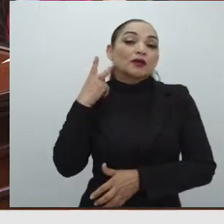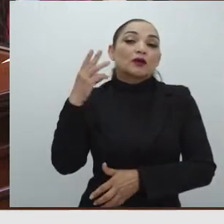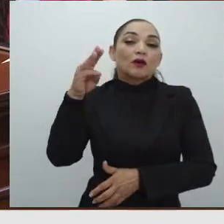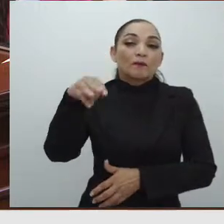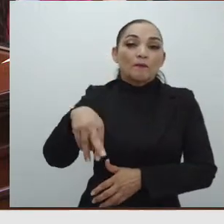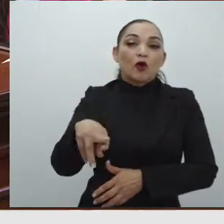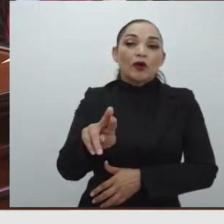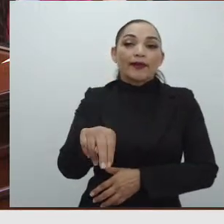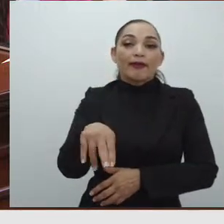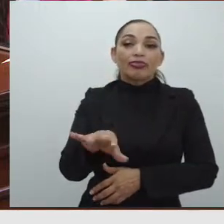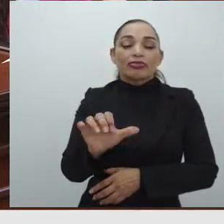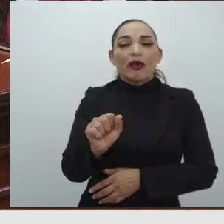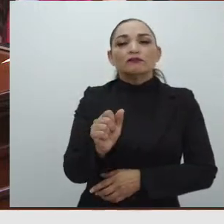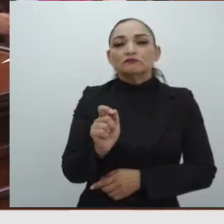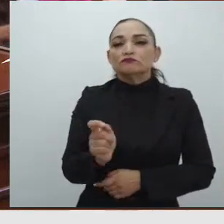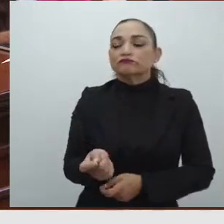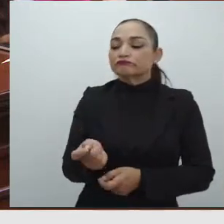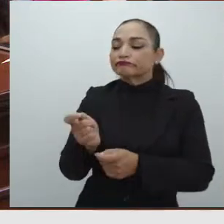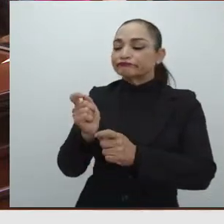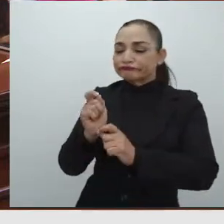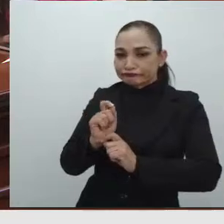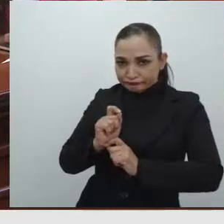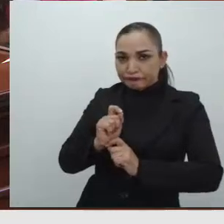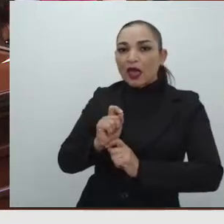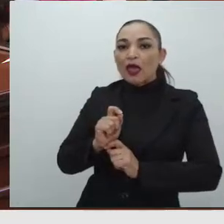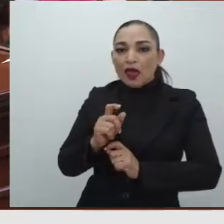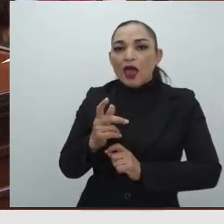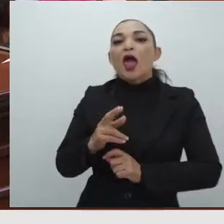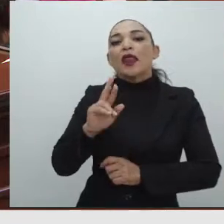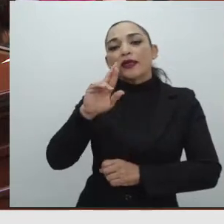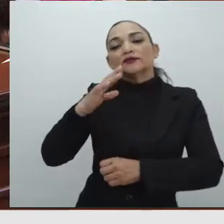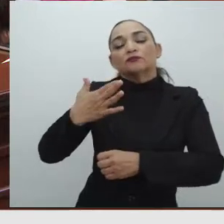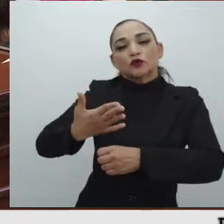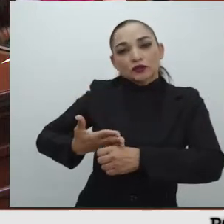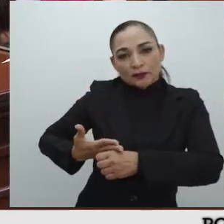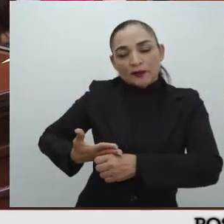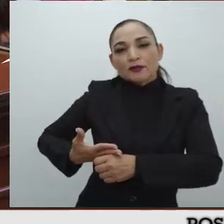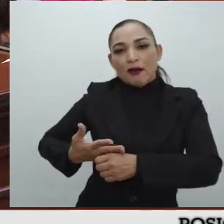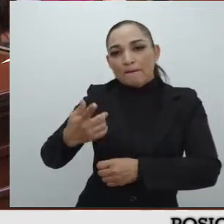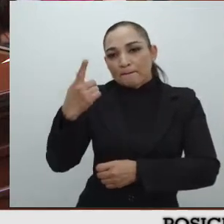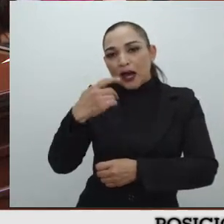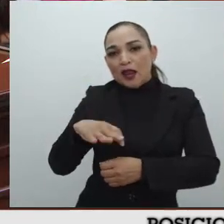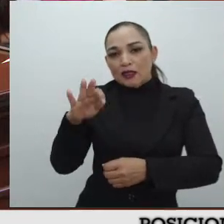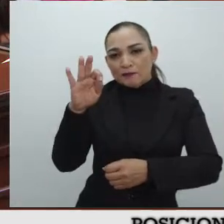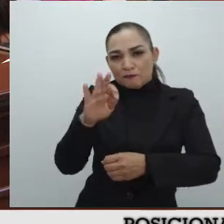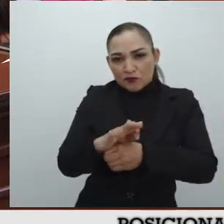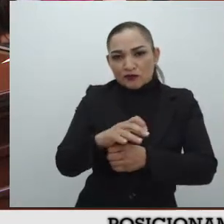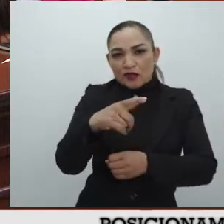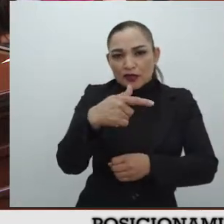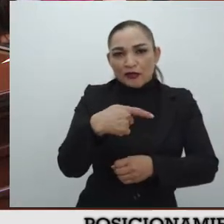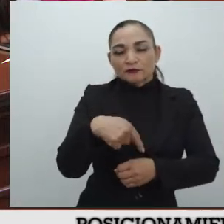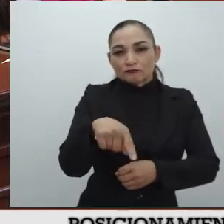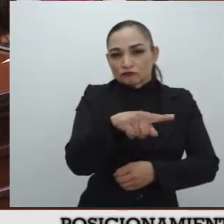asumimos con total apego la importancia de generar